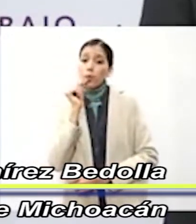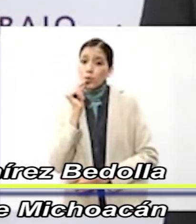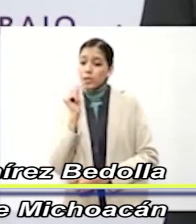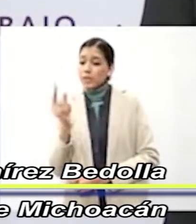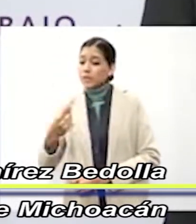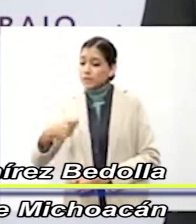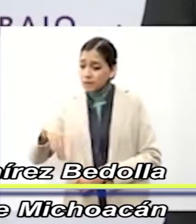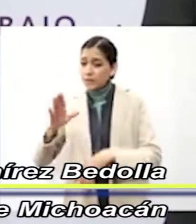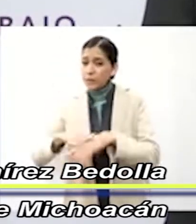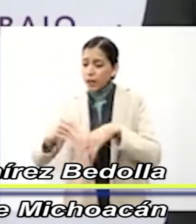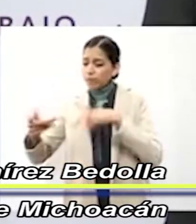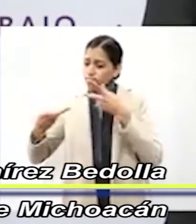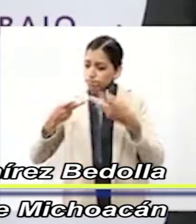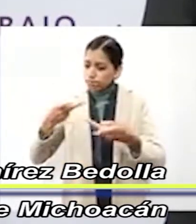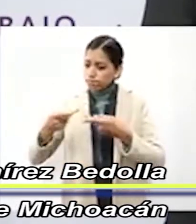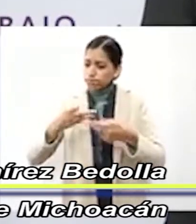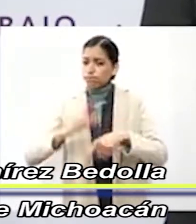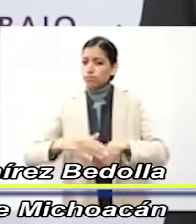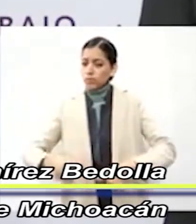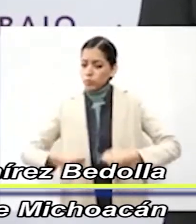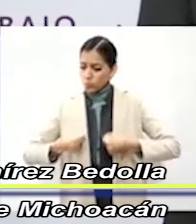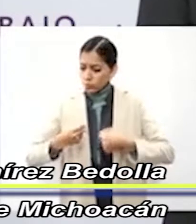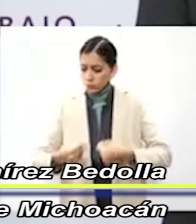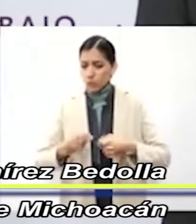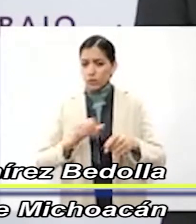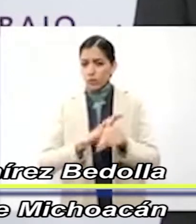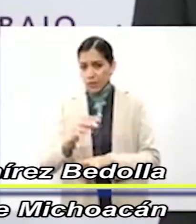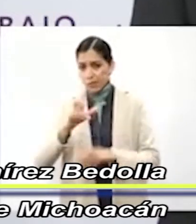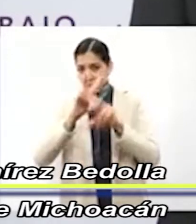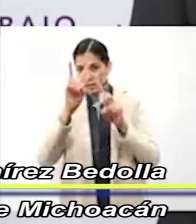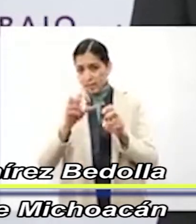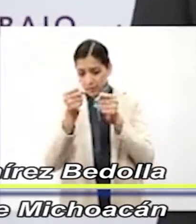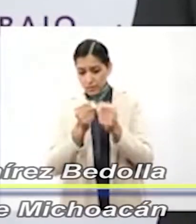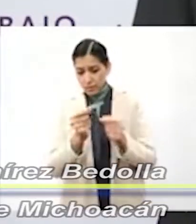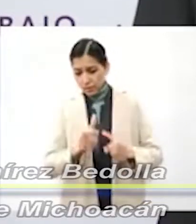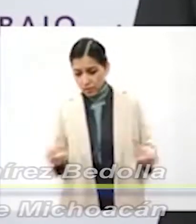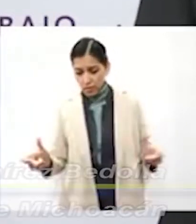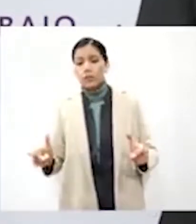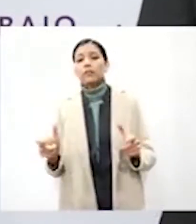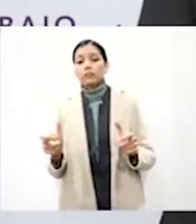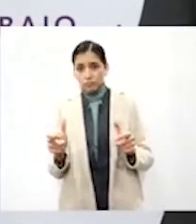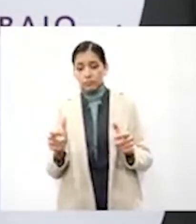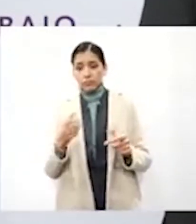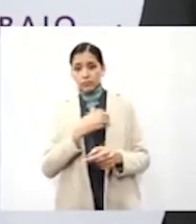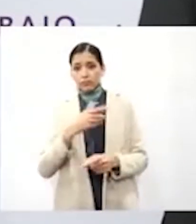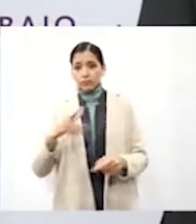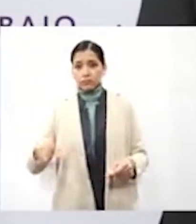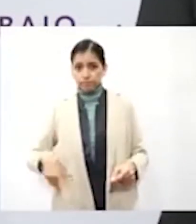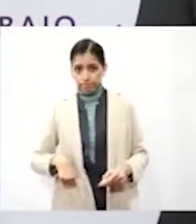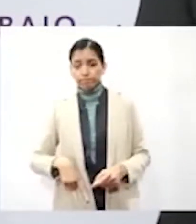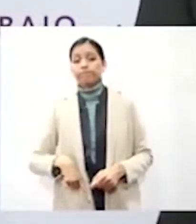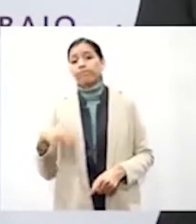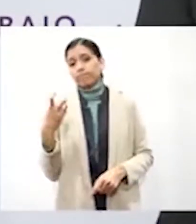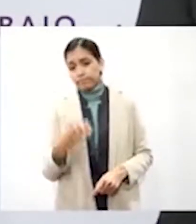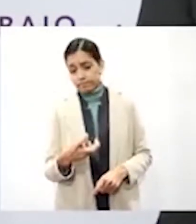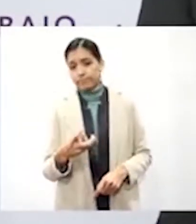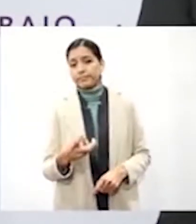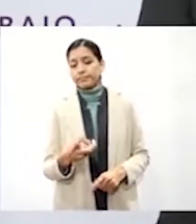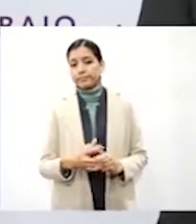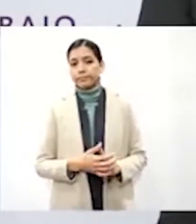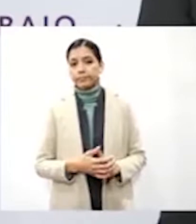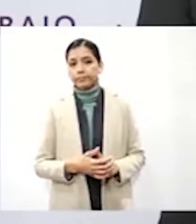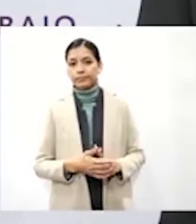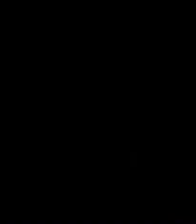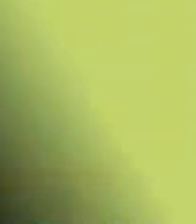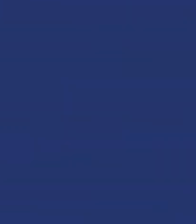a fortalecer sobre todo la seguridad pública a nivel municipal en órbita de noticias